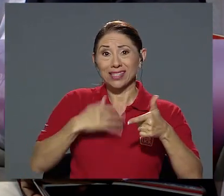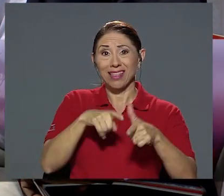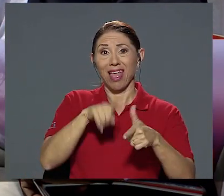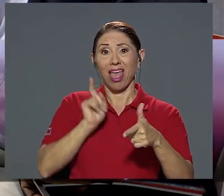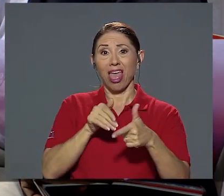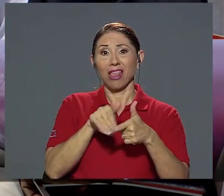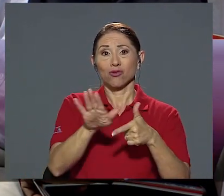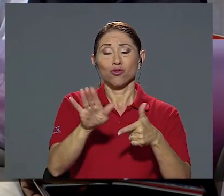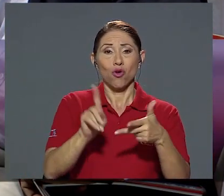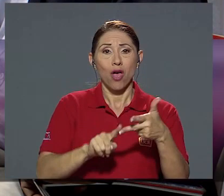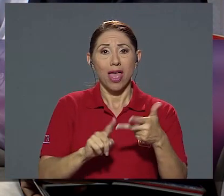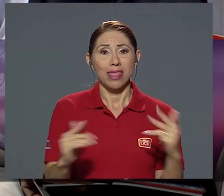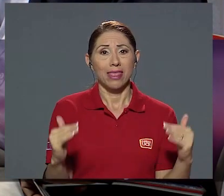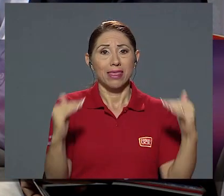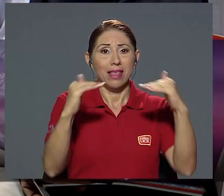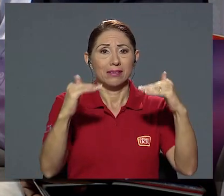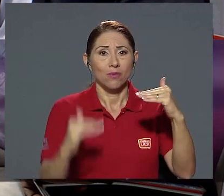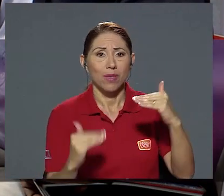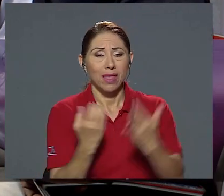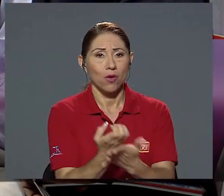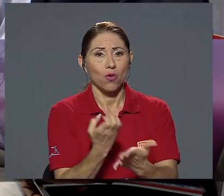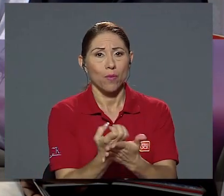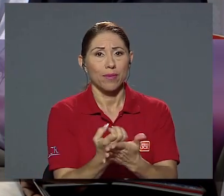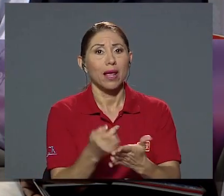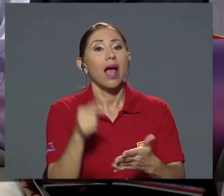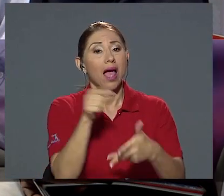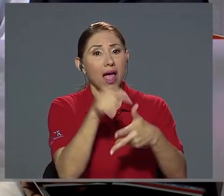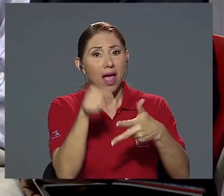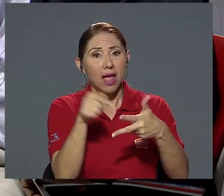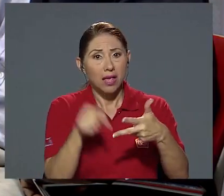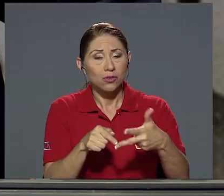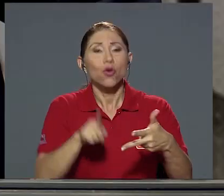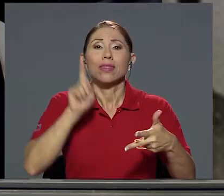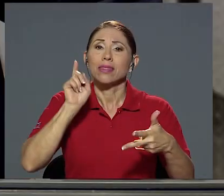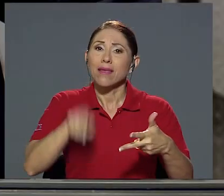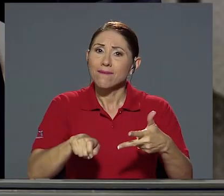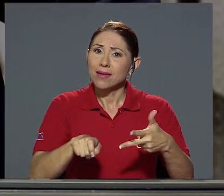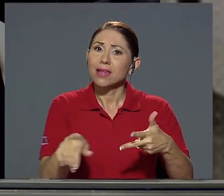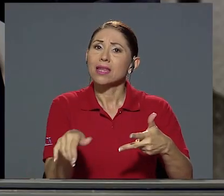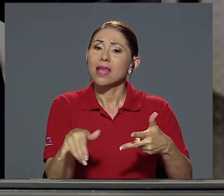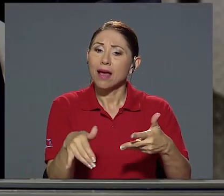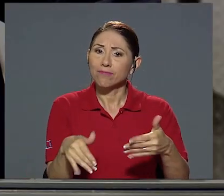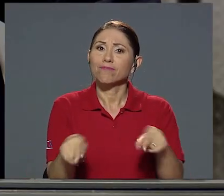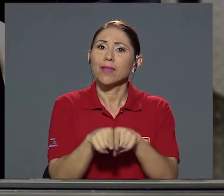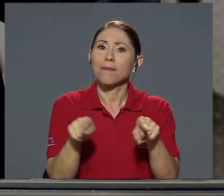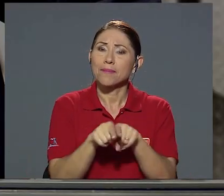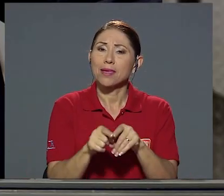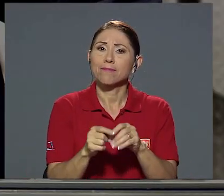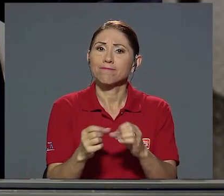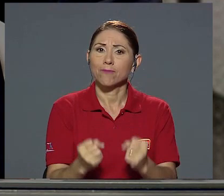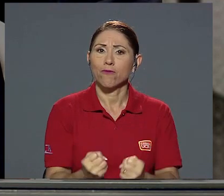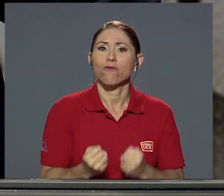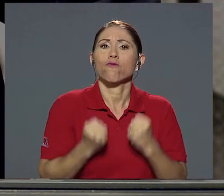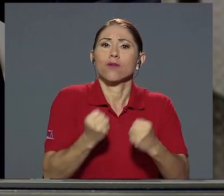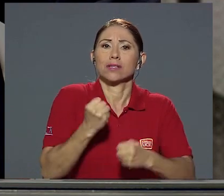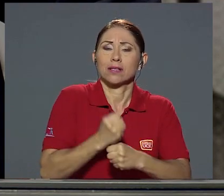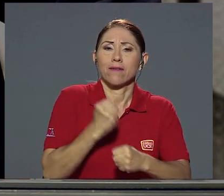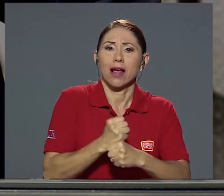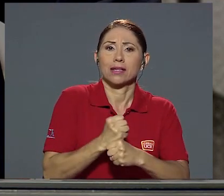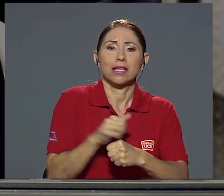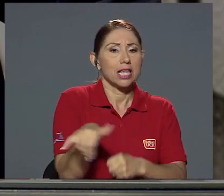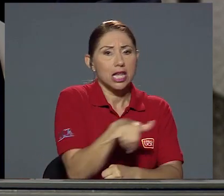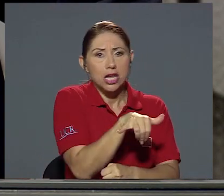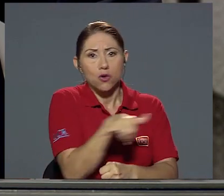la desigualdad económica como elementos que tenían que haberse retomado con igual fuerza que el ímpetu con el